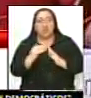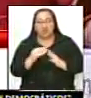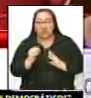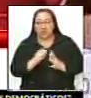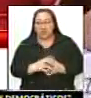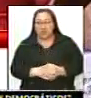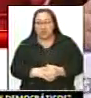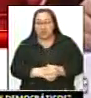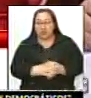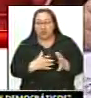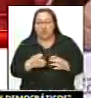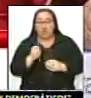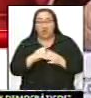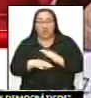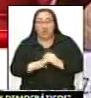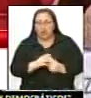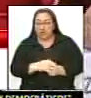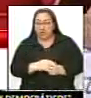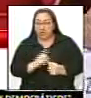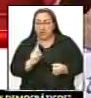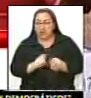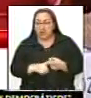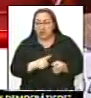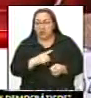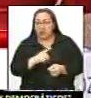100.000 millones de soles. Orden interno hasta